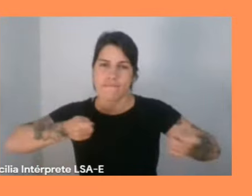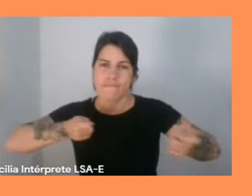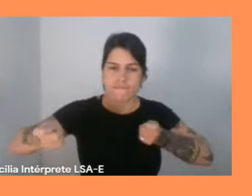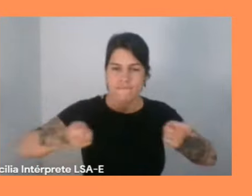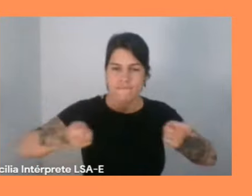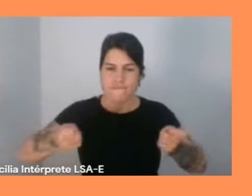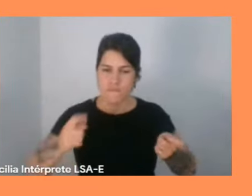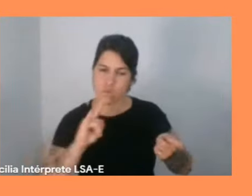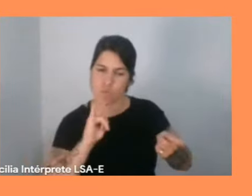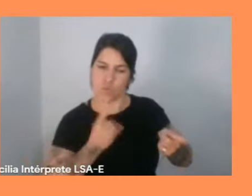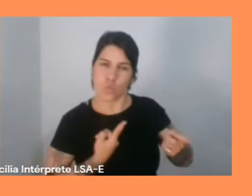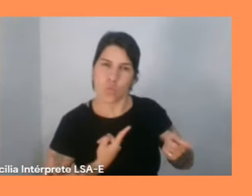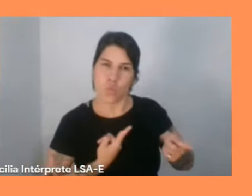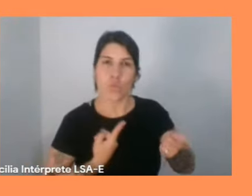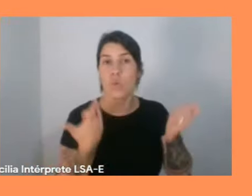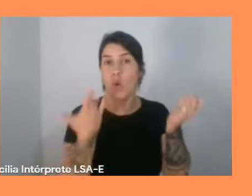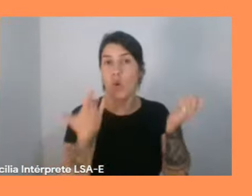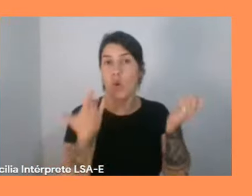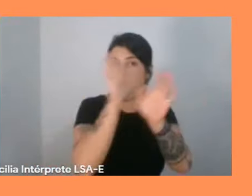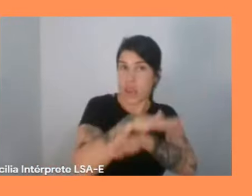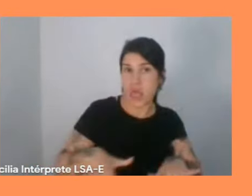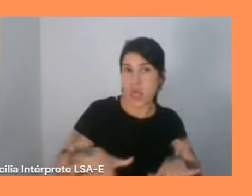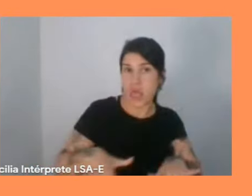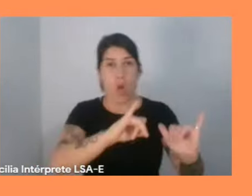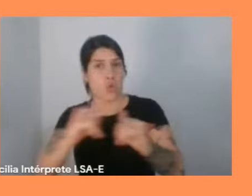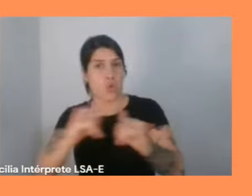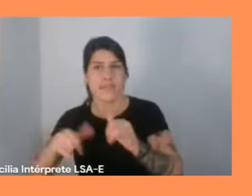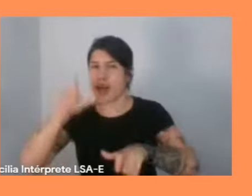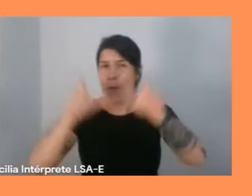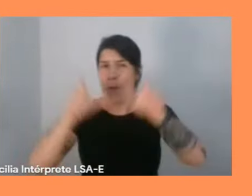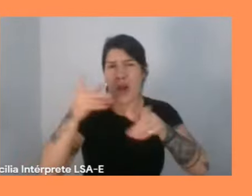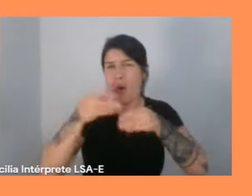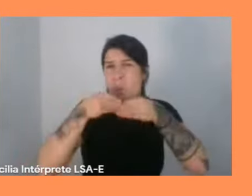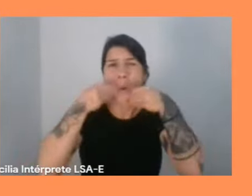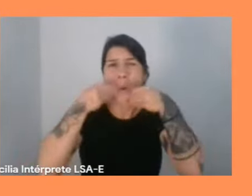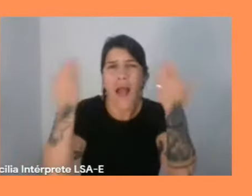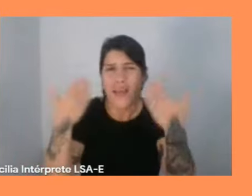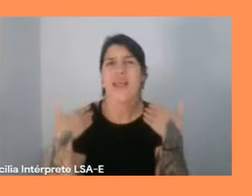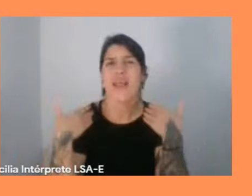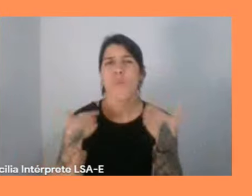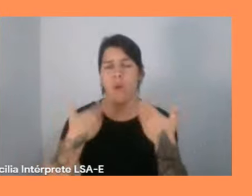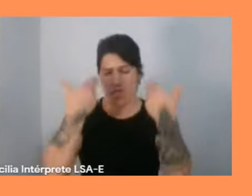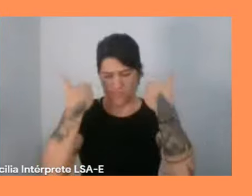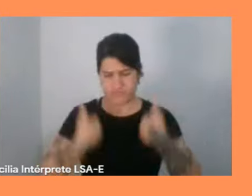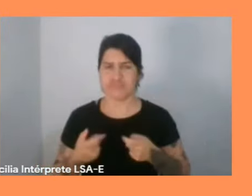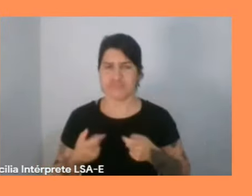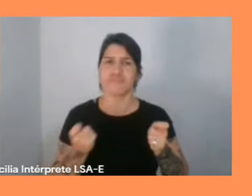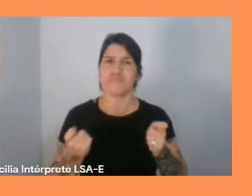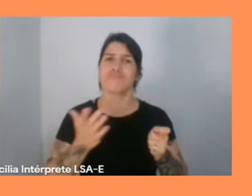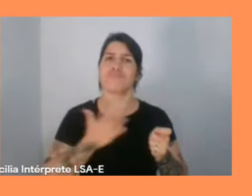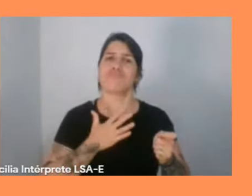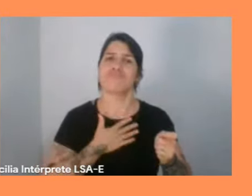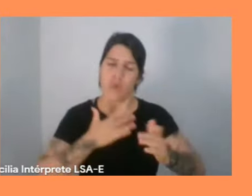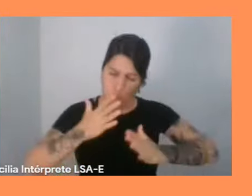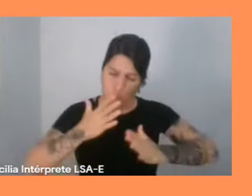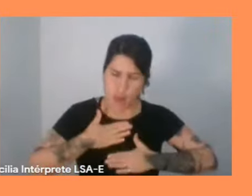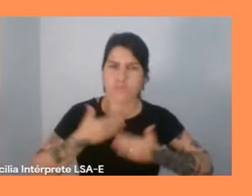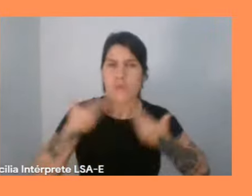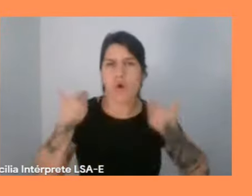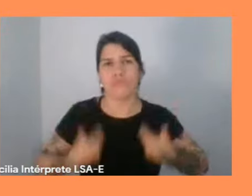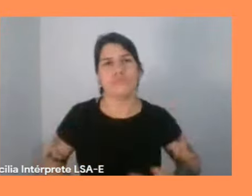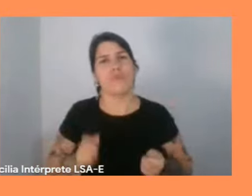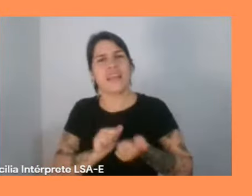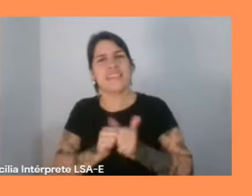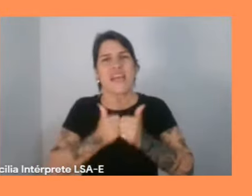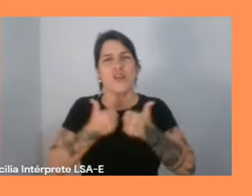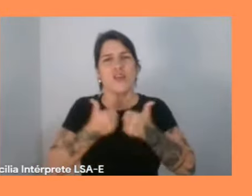la capacidad de decidir sobre sus propios cuerpos y sexualidades, sin violencia ni